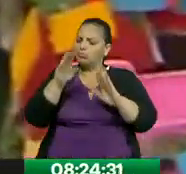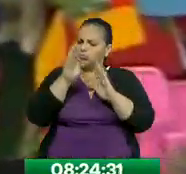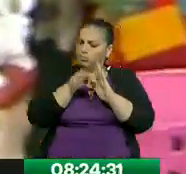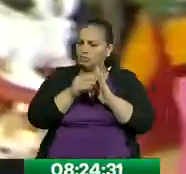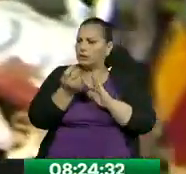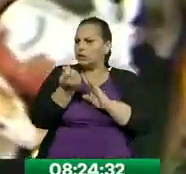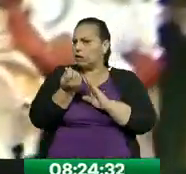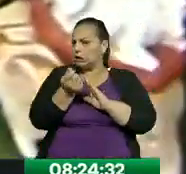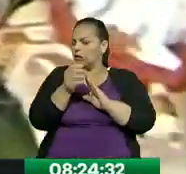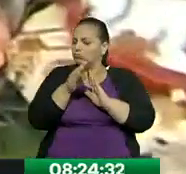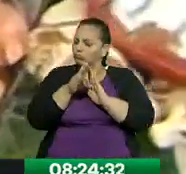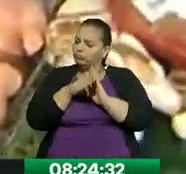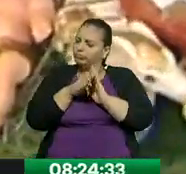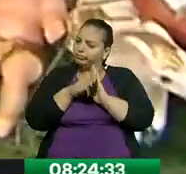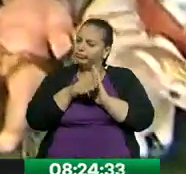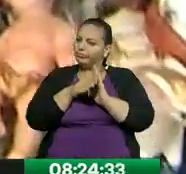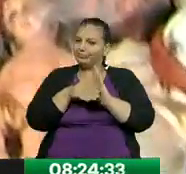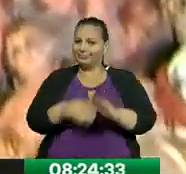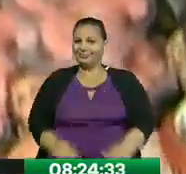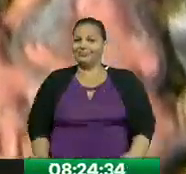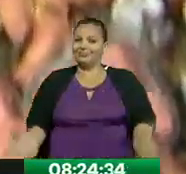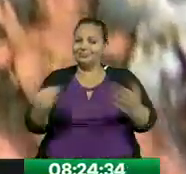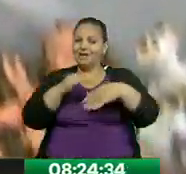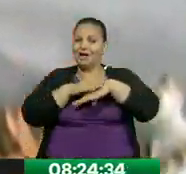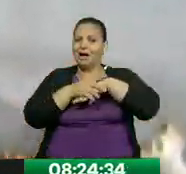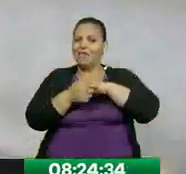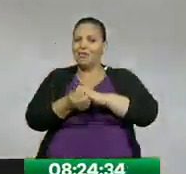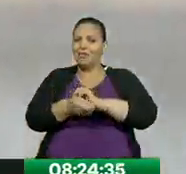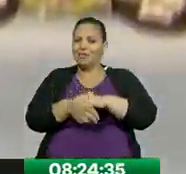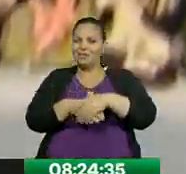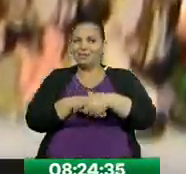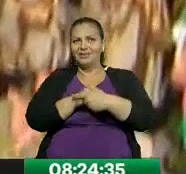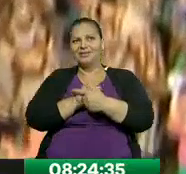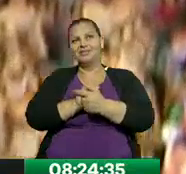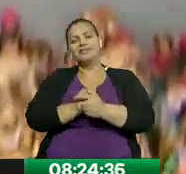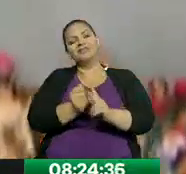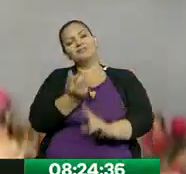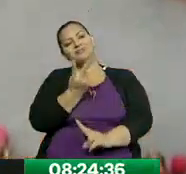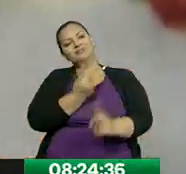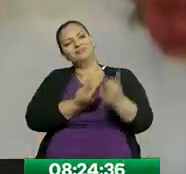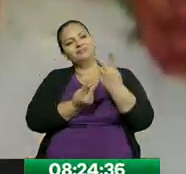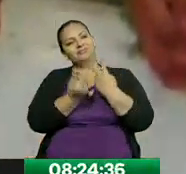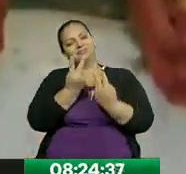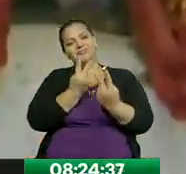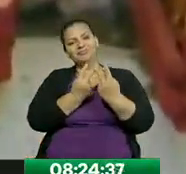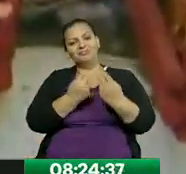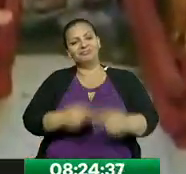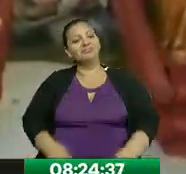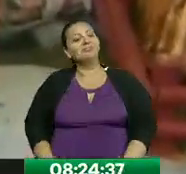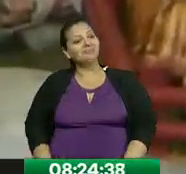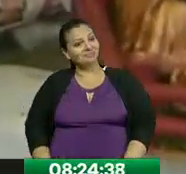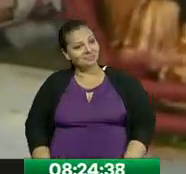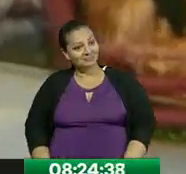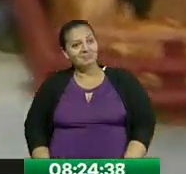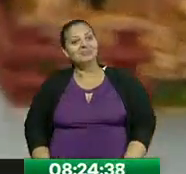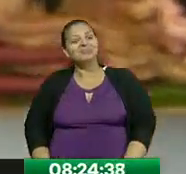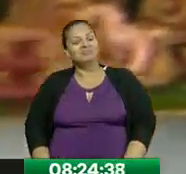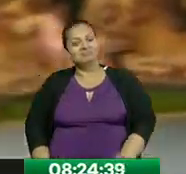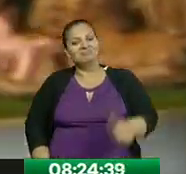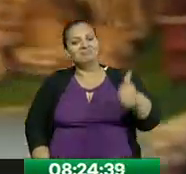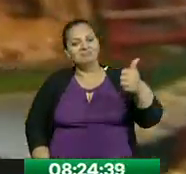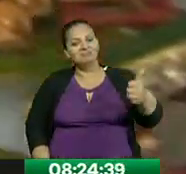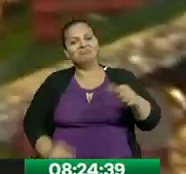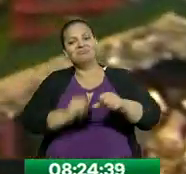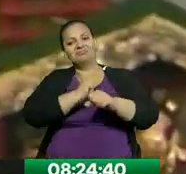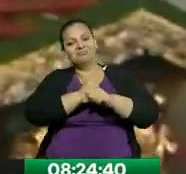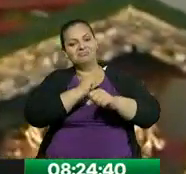que aprovechen comprándonos. Vengan a visitarnos, que vengan a visitarnos. ¿Qué es lo más importante? Por supuesto, el emprendimiento. La